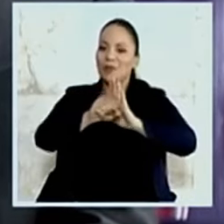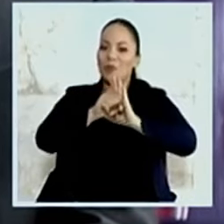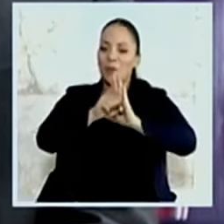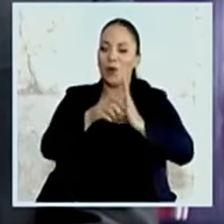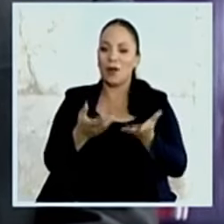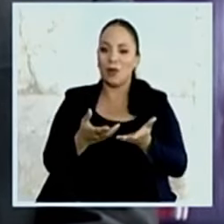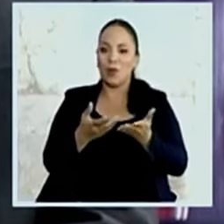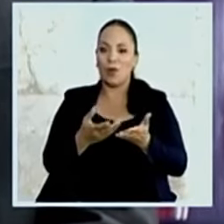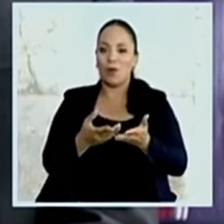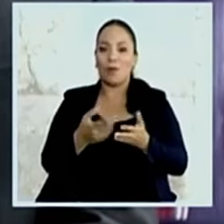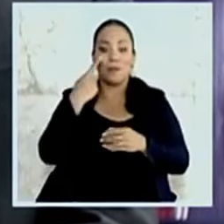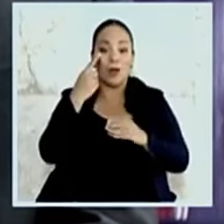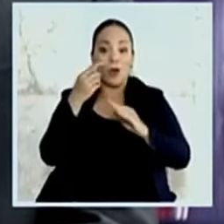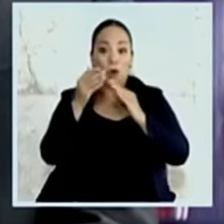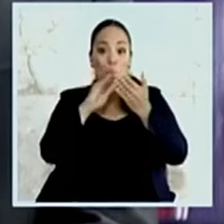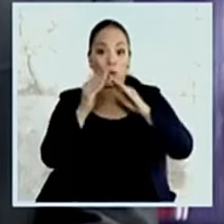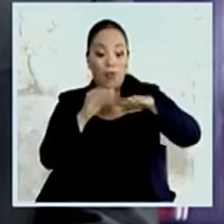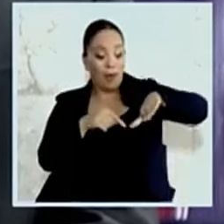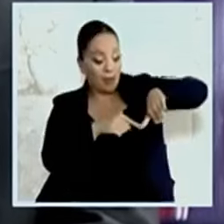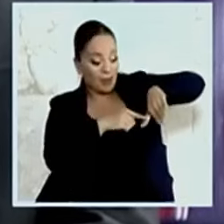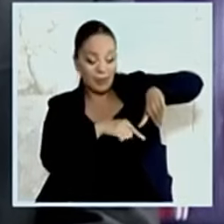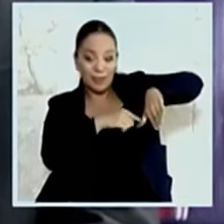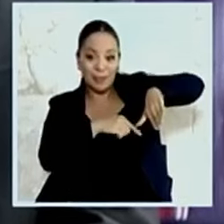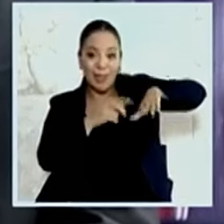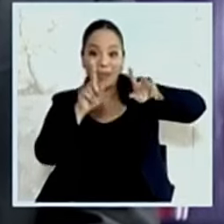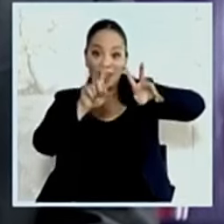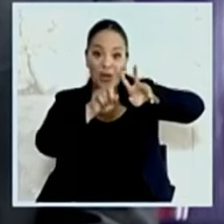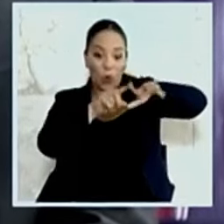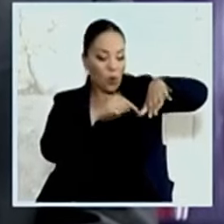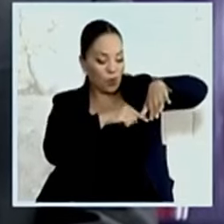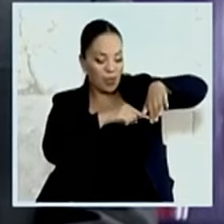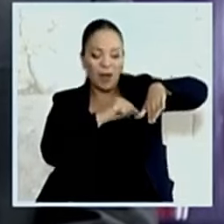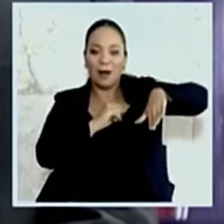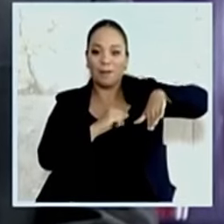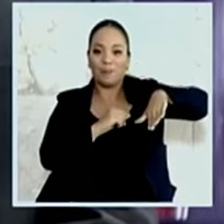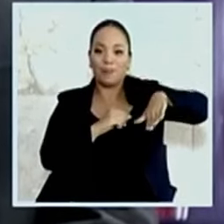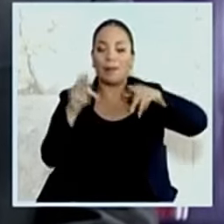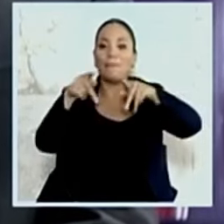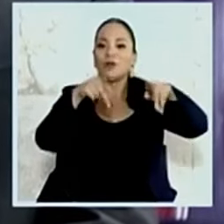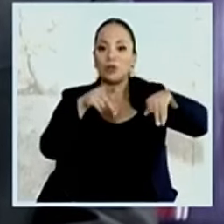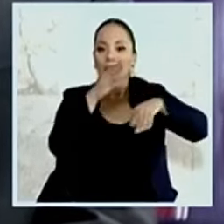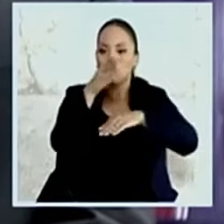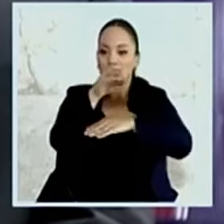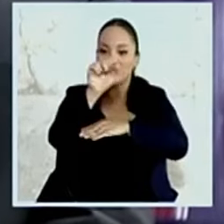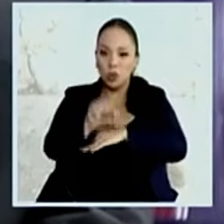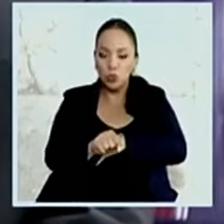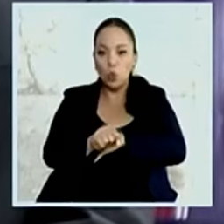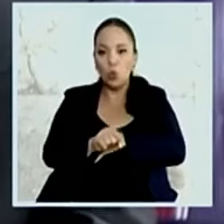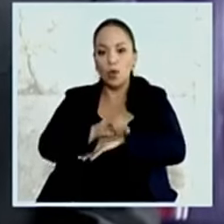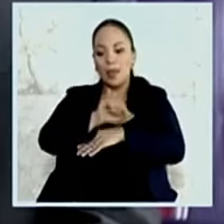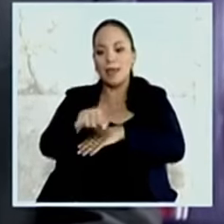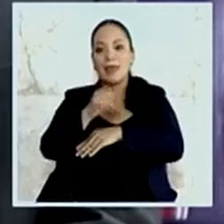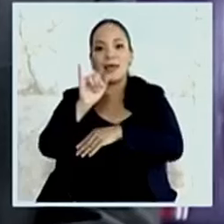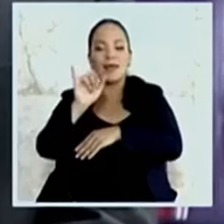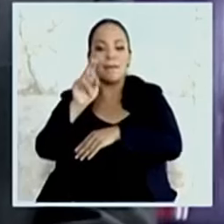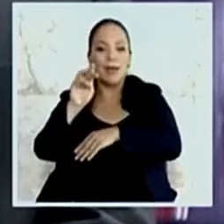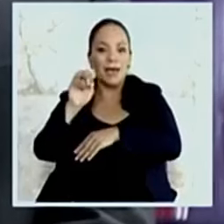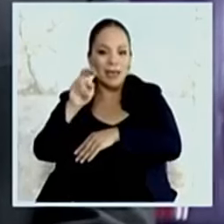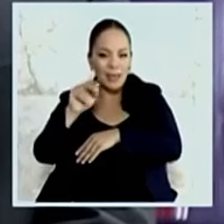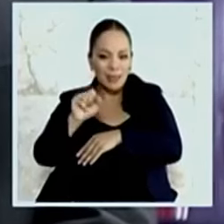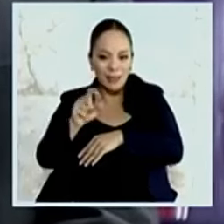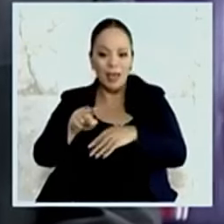hoy se vuelven visibles, porque hoy es solamente un acto simbólico. En las comunidades del Golfo